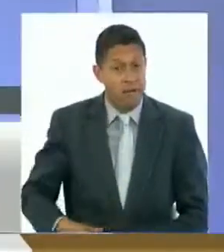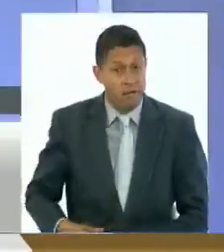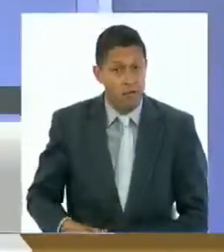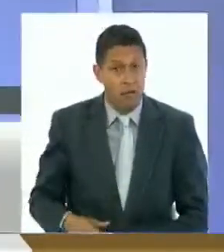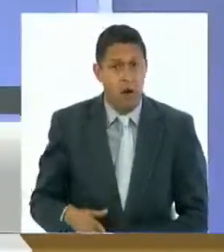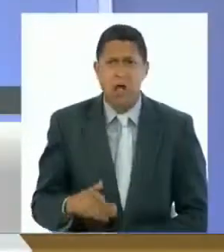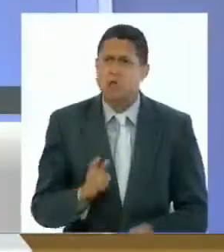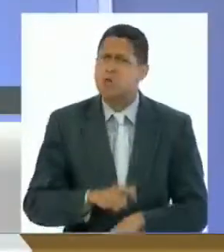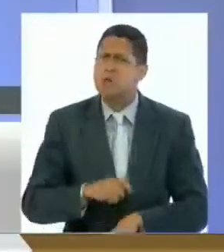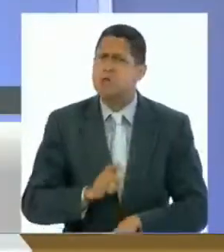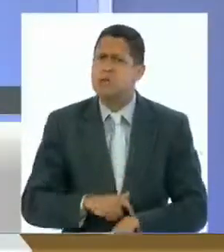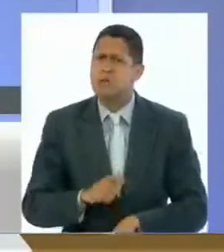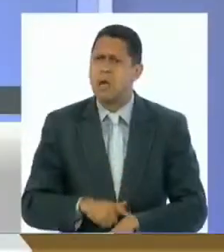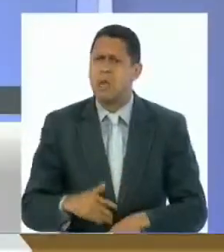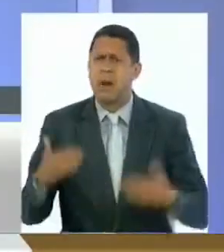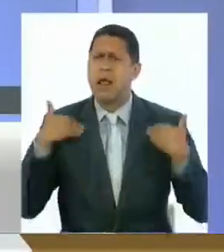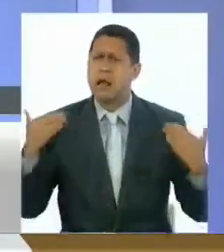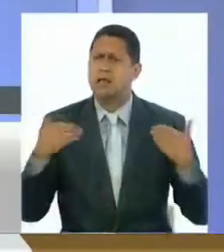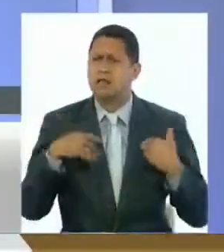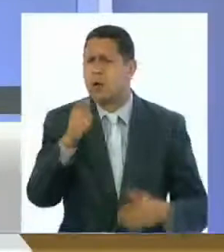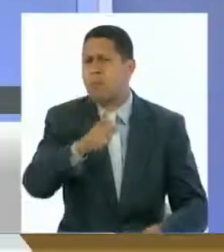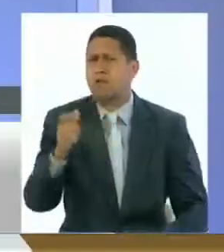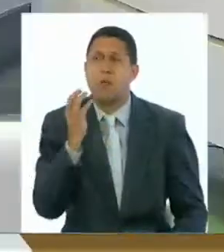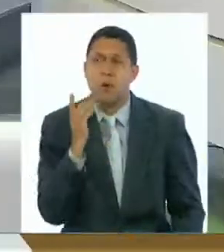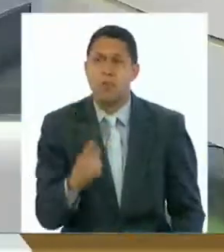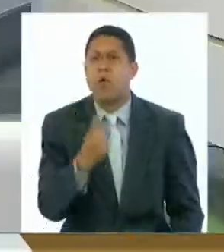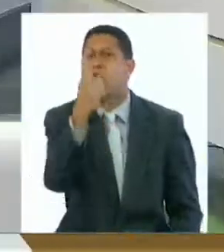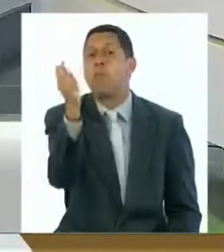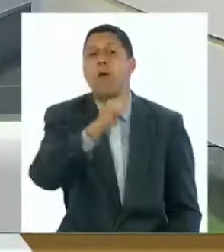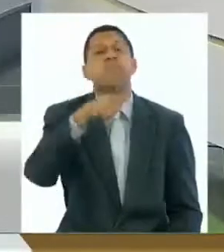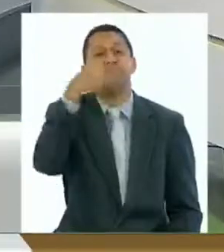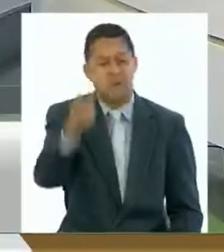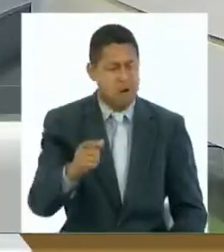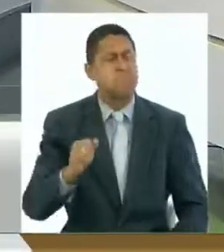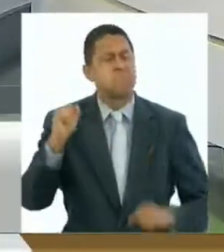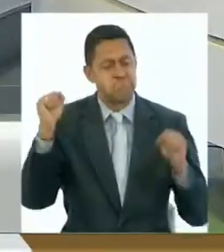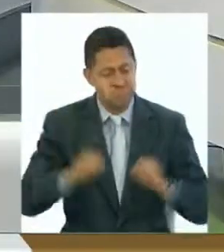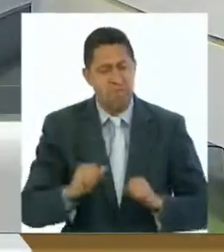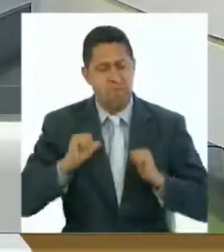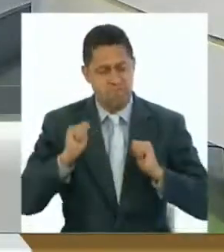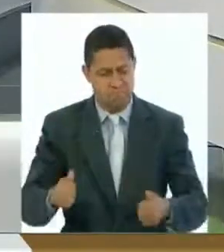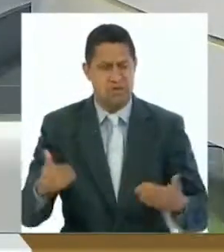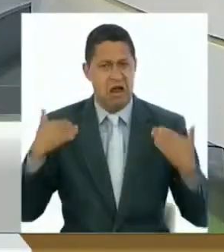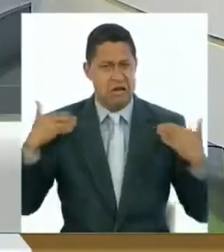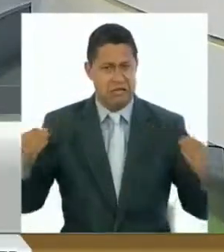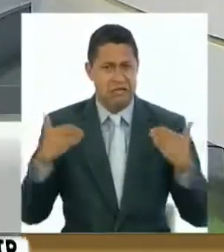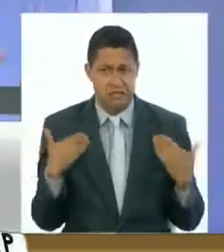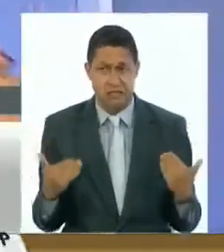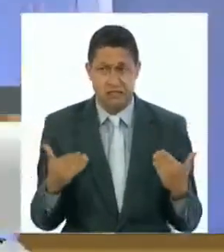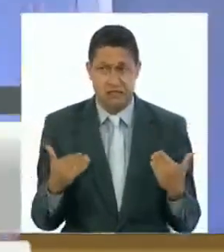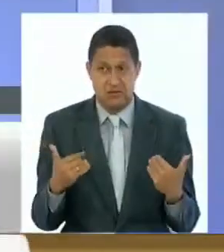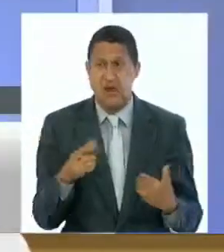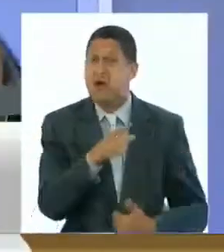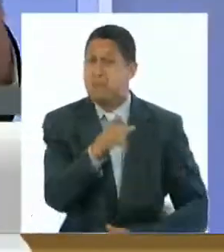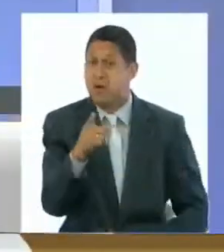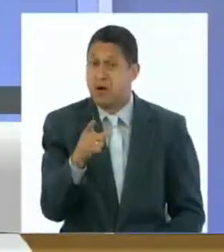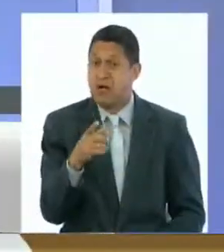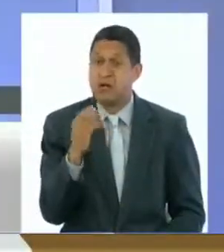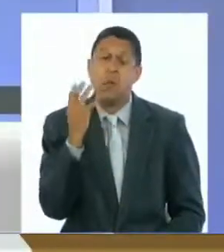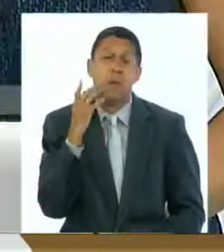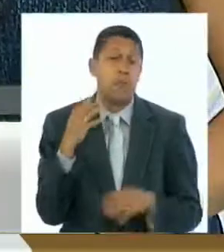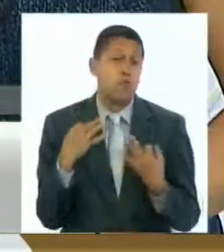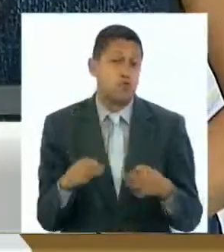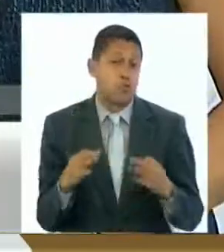puede pasar para que pueda hacer ejercicio esta persona, por ejemplo? Un mes. ¿En un mes puede hacer ejercicio? Puede hacer ejercicio. Sí, le pregunto esta parte porque